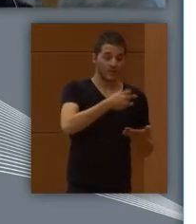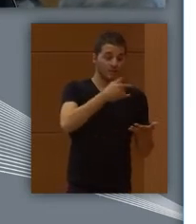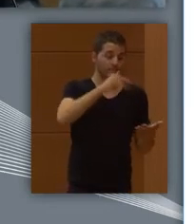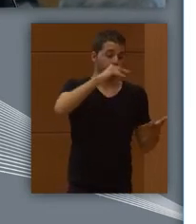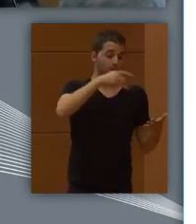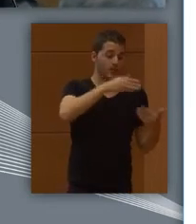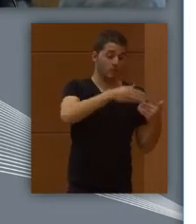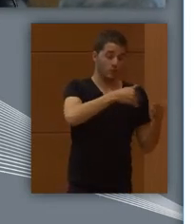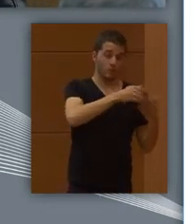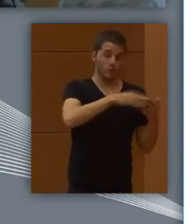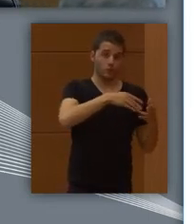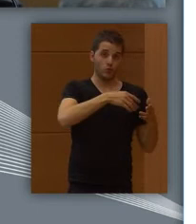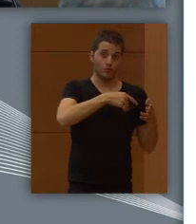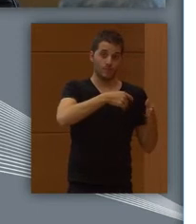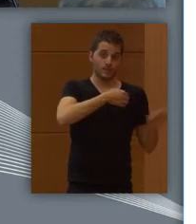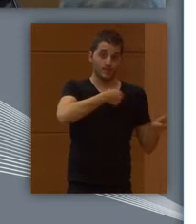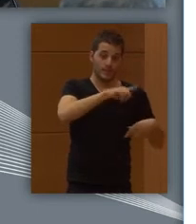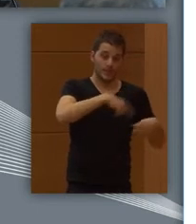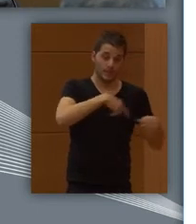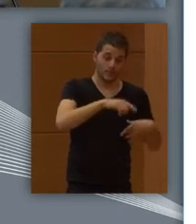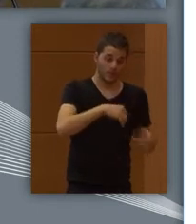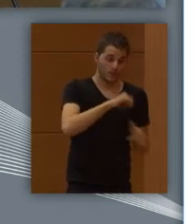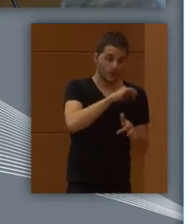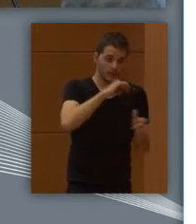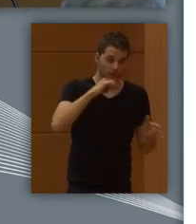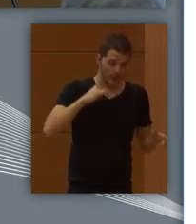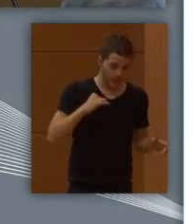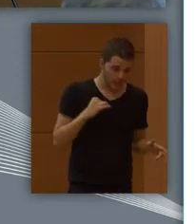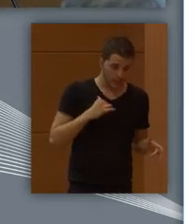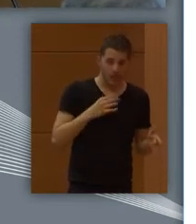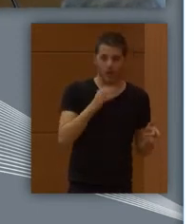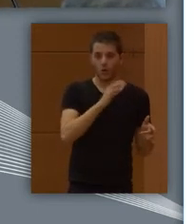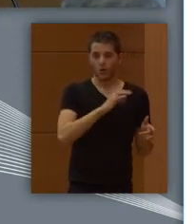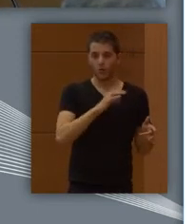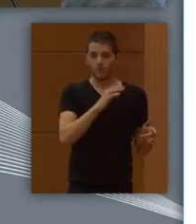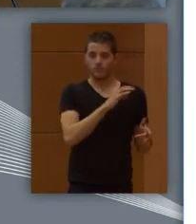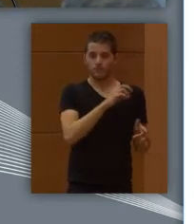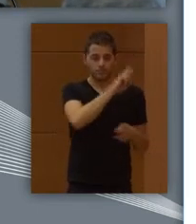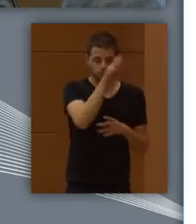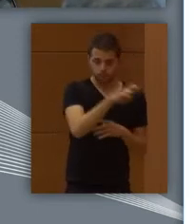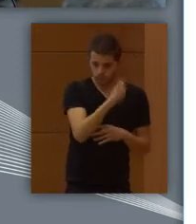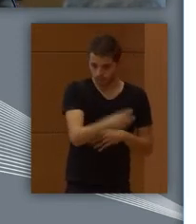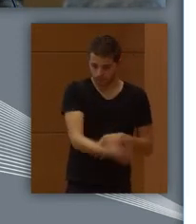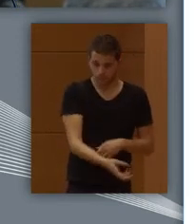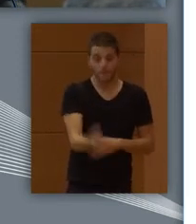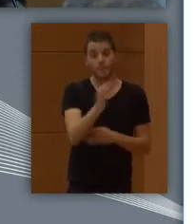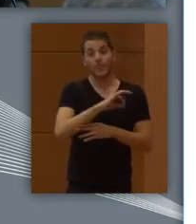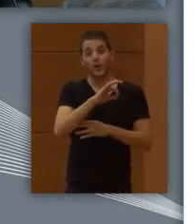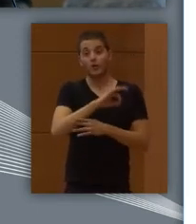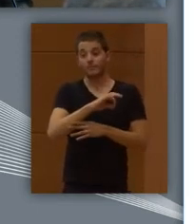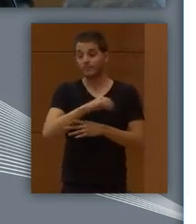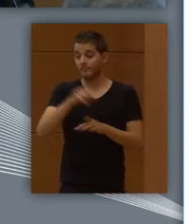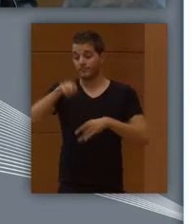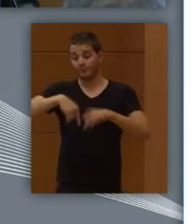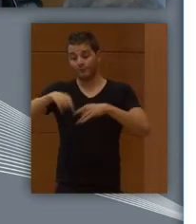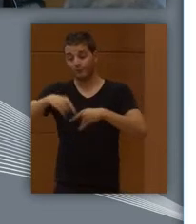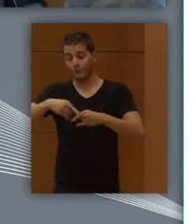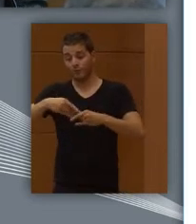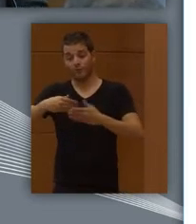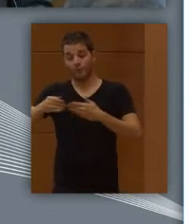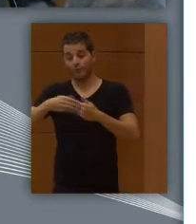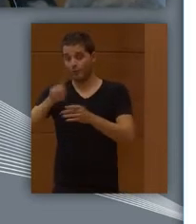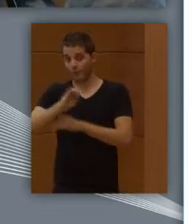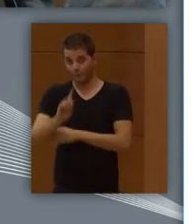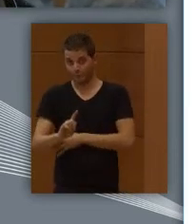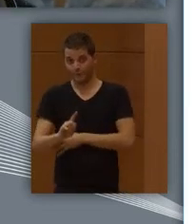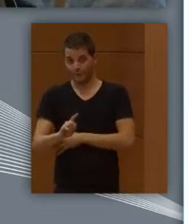del transporte personalizado, especializado, puerta a puerta, etcétera, etcétera, o bien el no uso del transporte. Es decir,